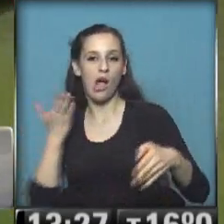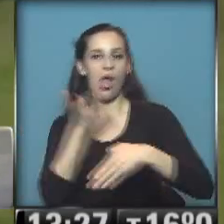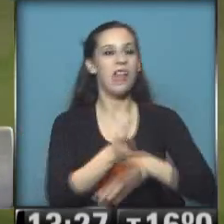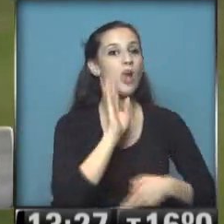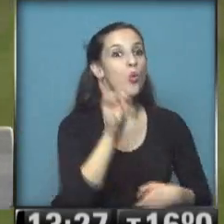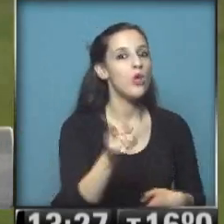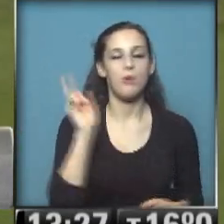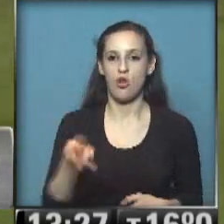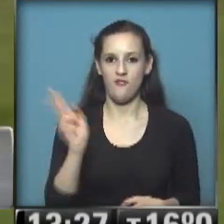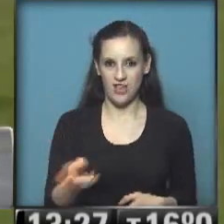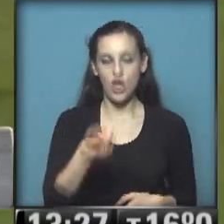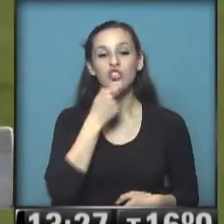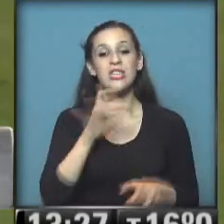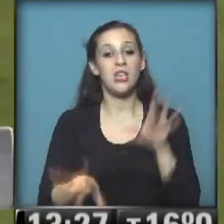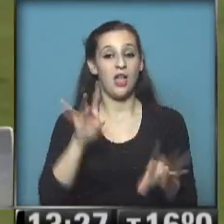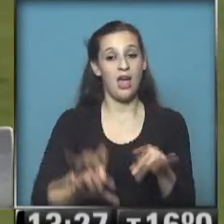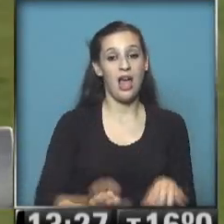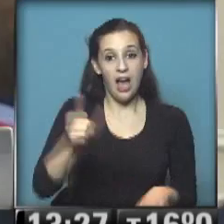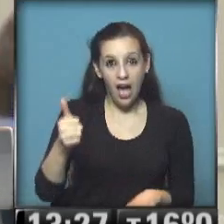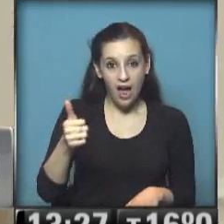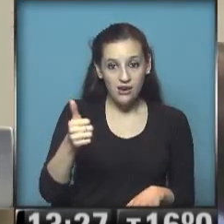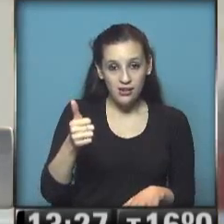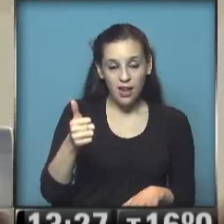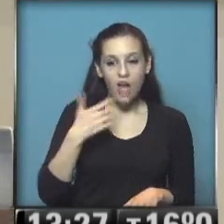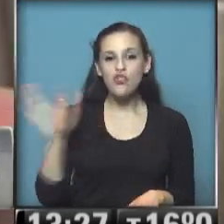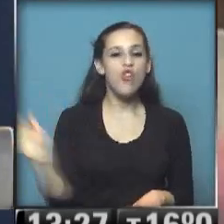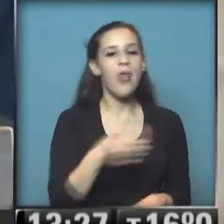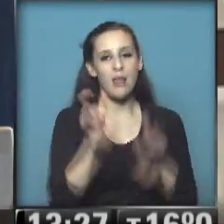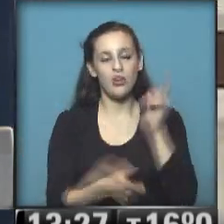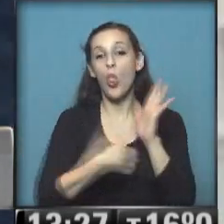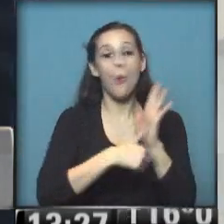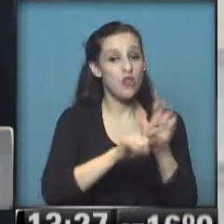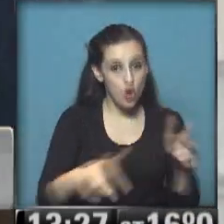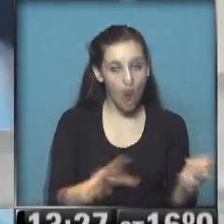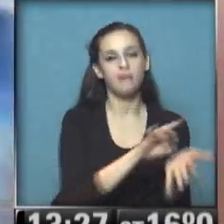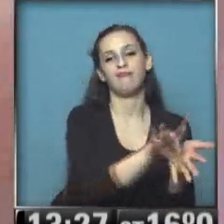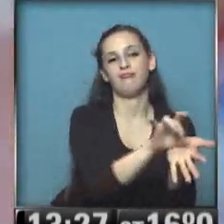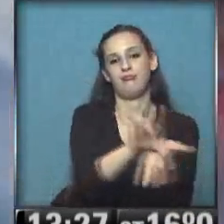confirmó que si gana las elecciones, expulsará a todos los indocumentados.